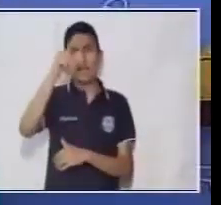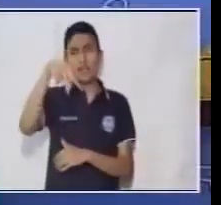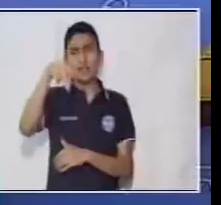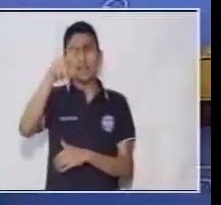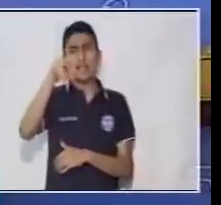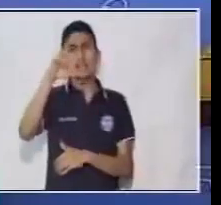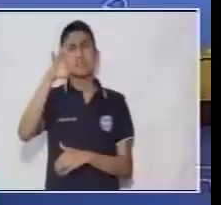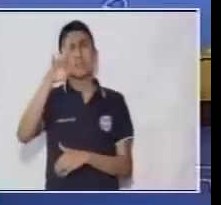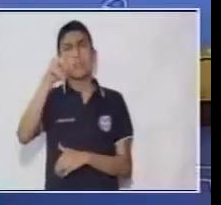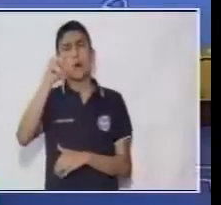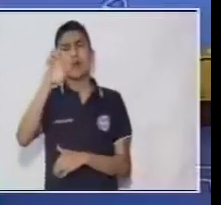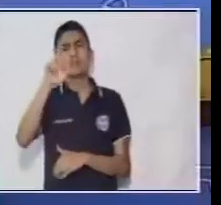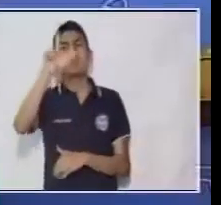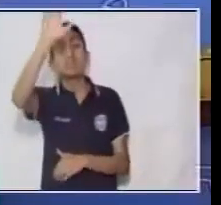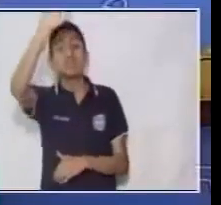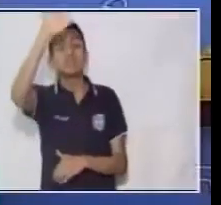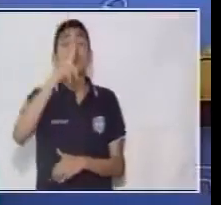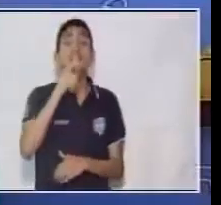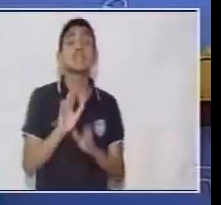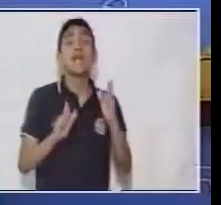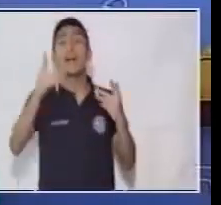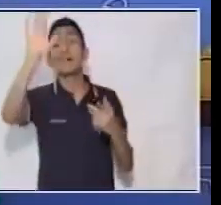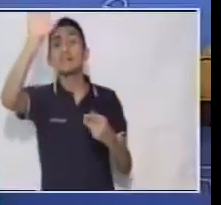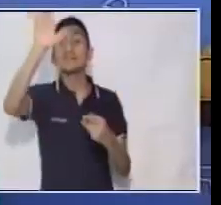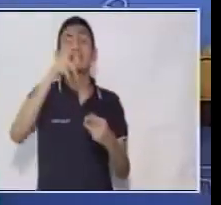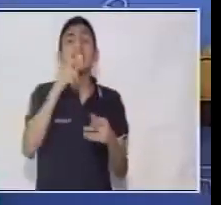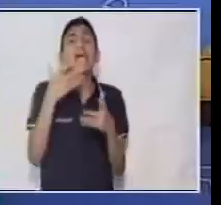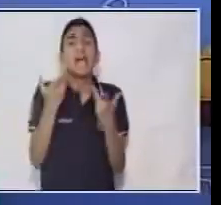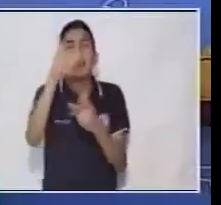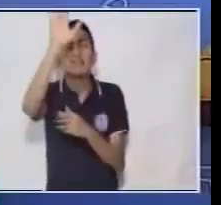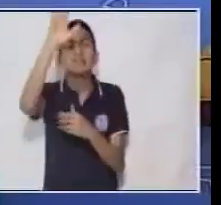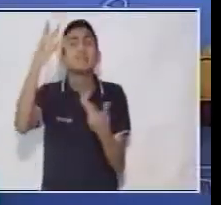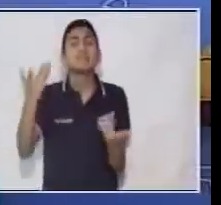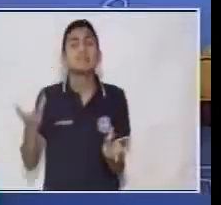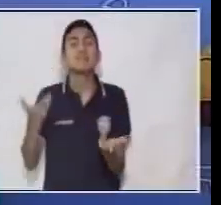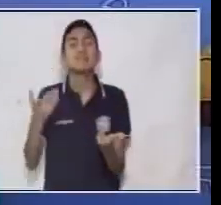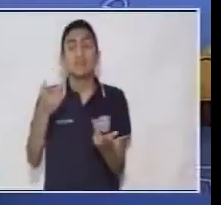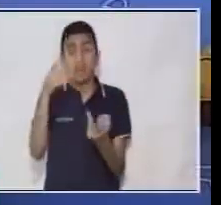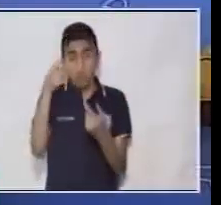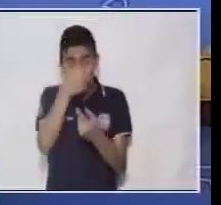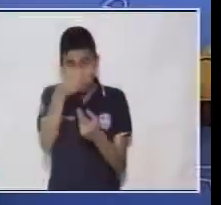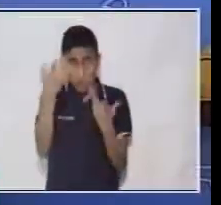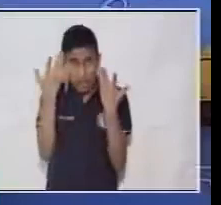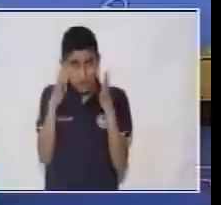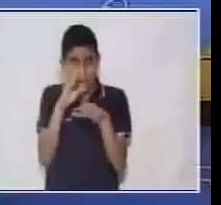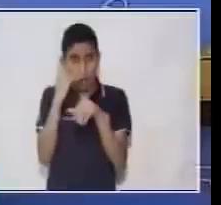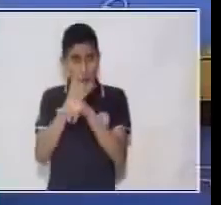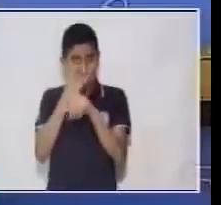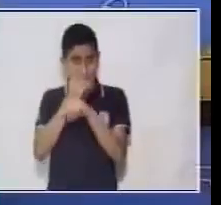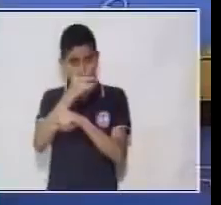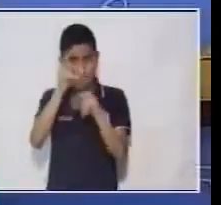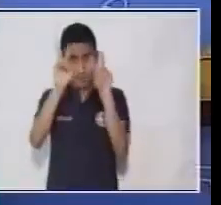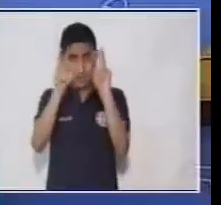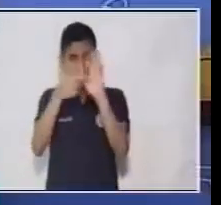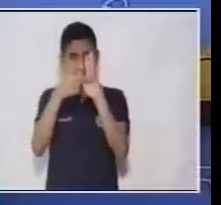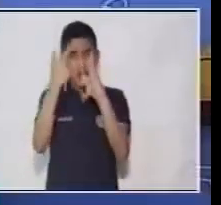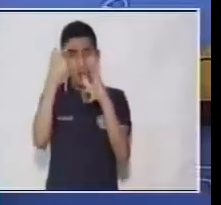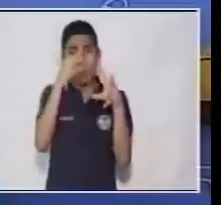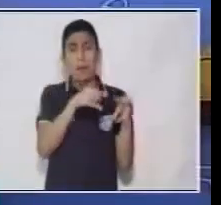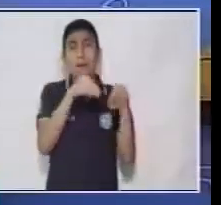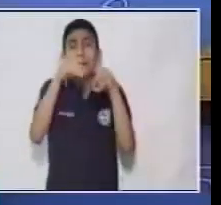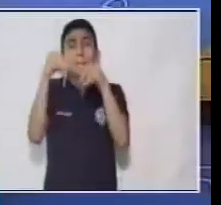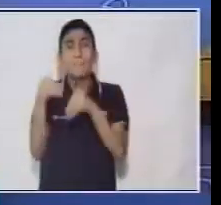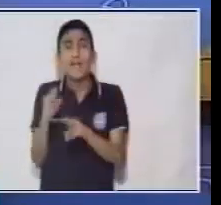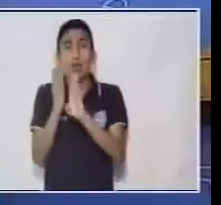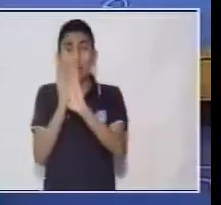mano, ¿quién ha utilizado un medio de transporte? ¿Alguno de ustedes ha utilizado algún medio de transporte?